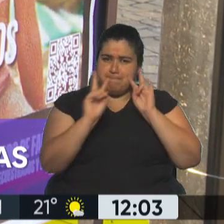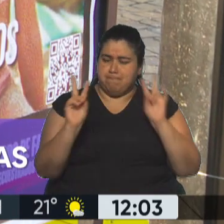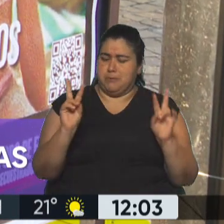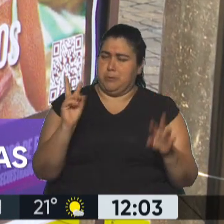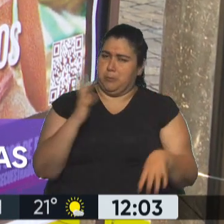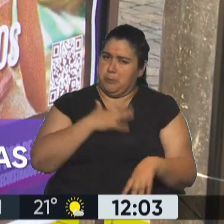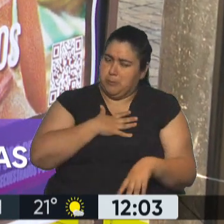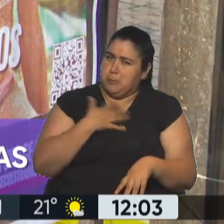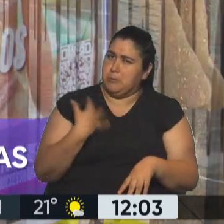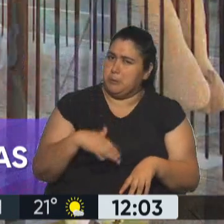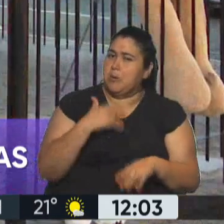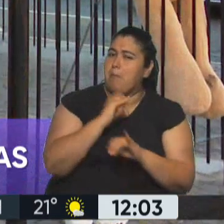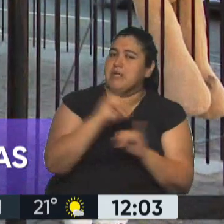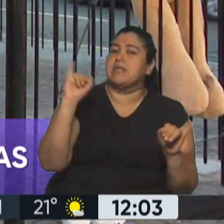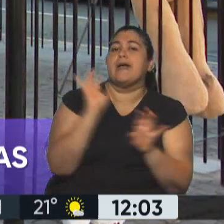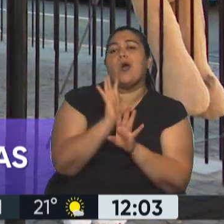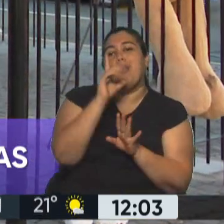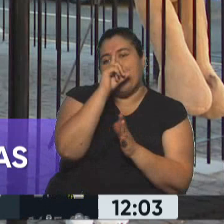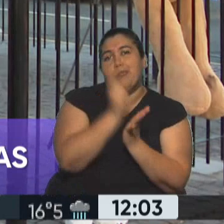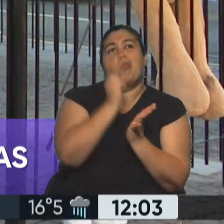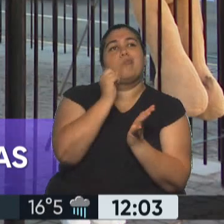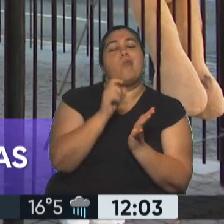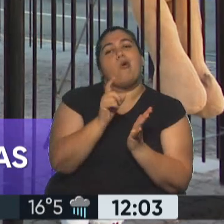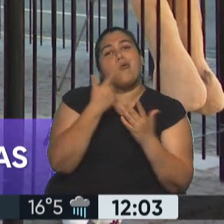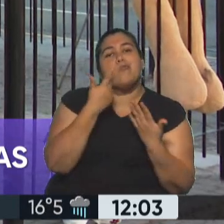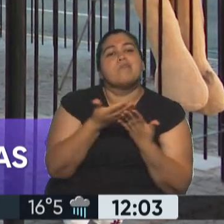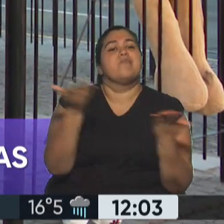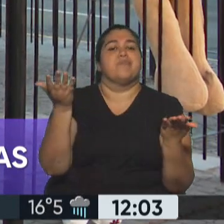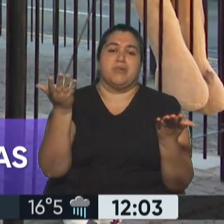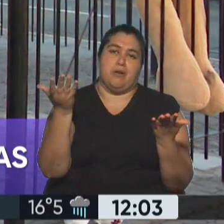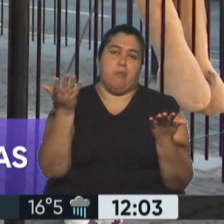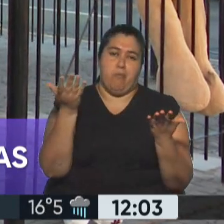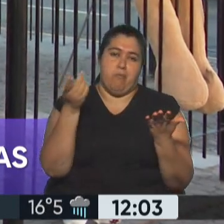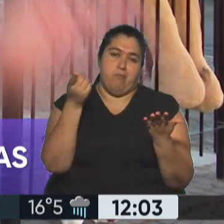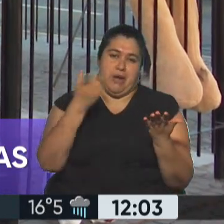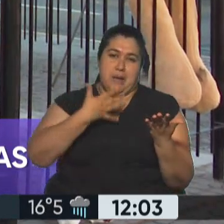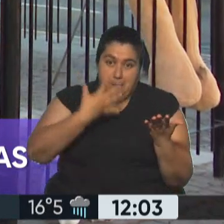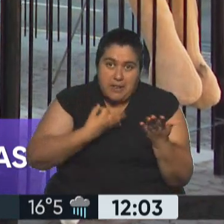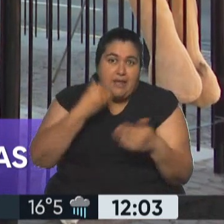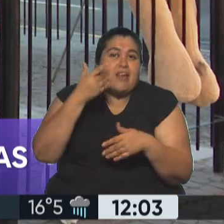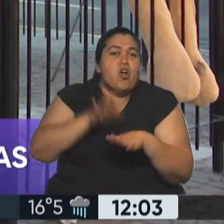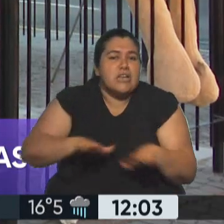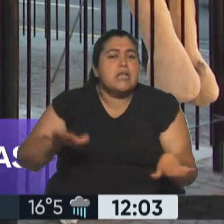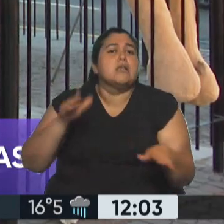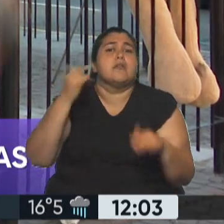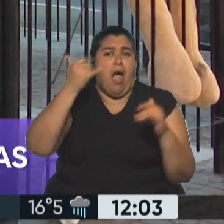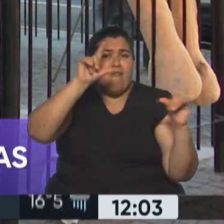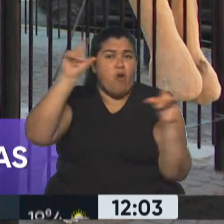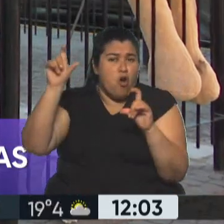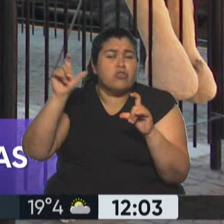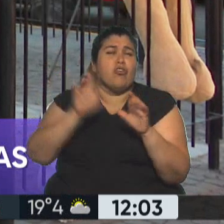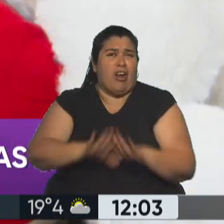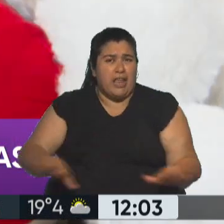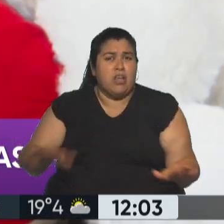mensaje sí es una imagen simbólica definitivamente no en representación de los verdaderos secuestrados están las fotos de en este caso de los